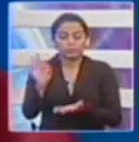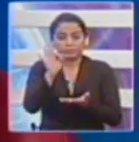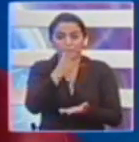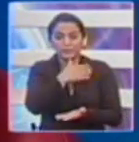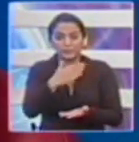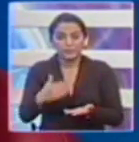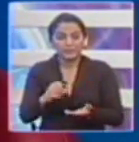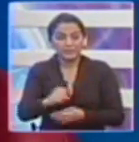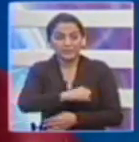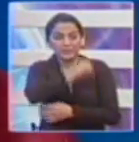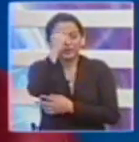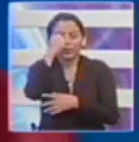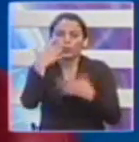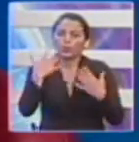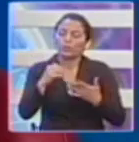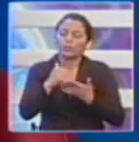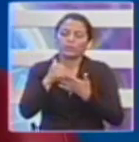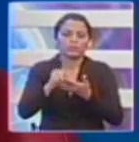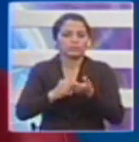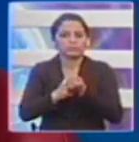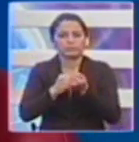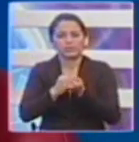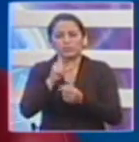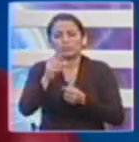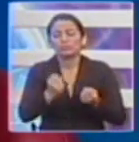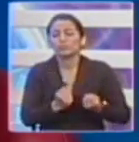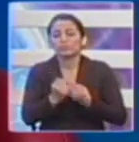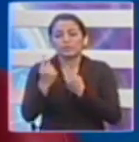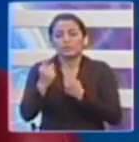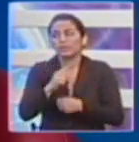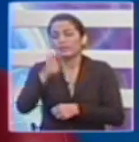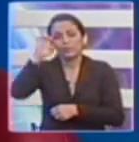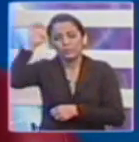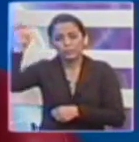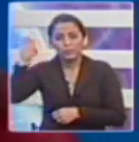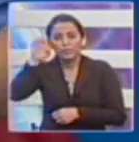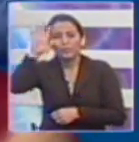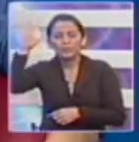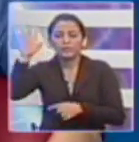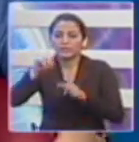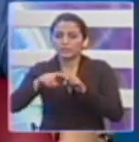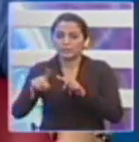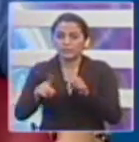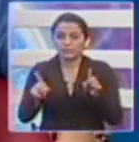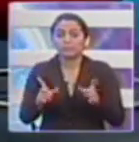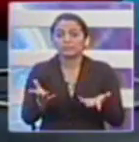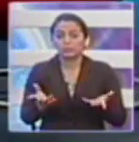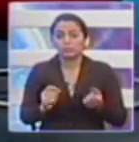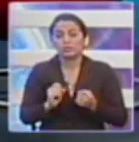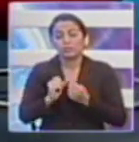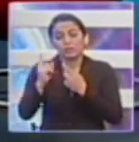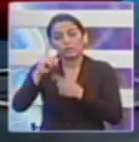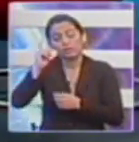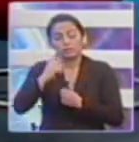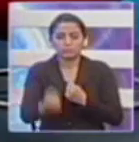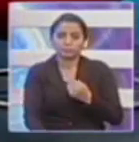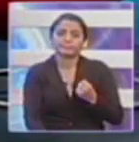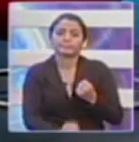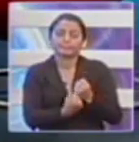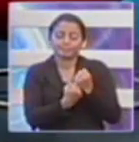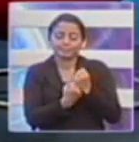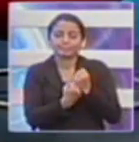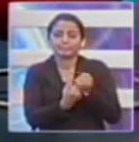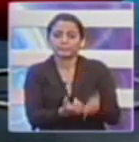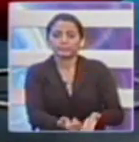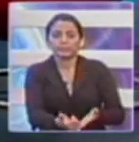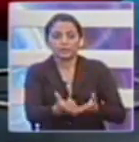país de oportunidades, un país de emprendimiento. Todos los migrantes tenemos un proyecto en nuestras mentes, pero necesitamos un país que nos dé una